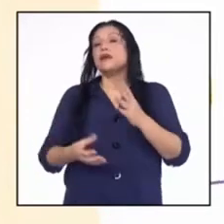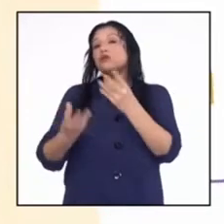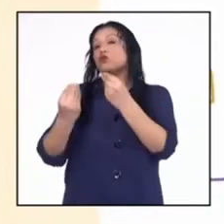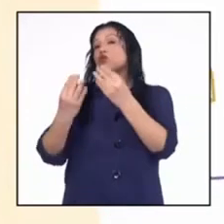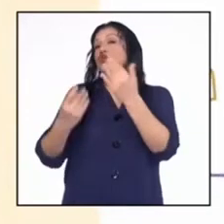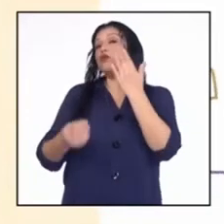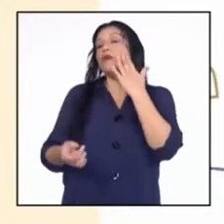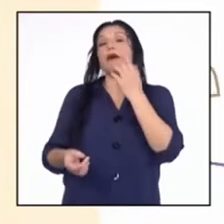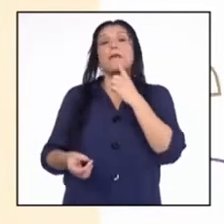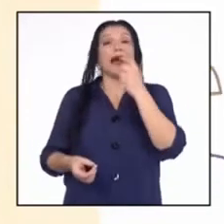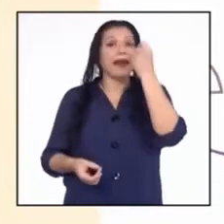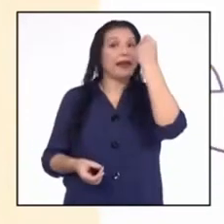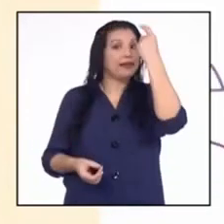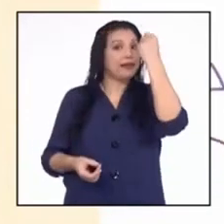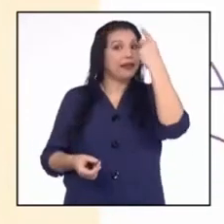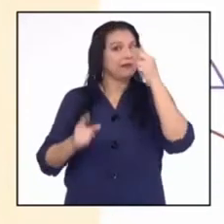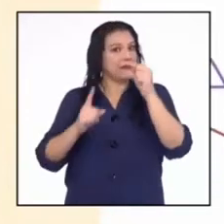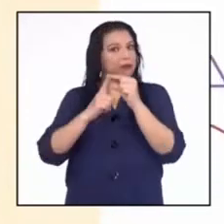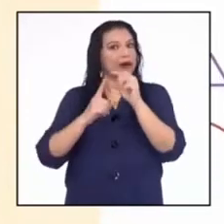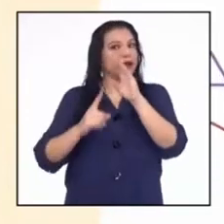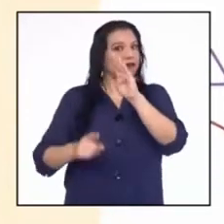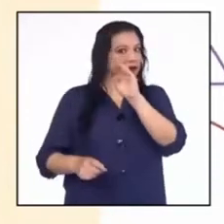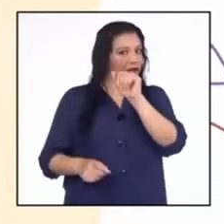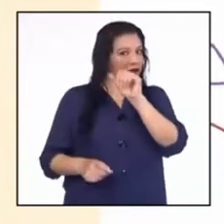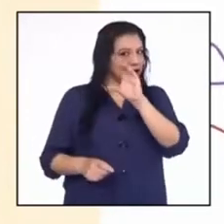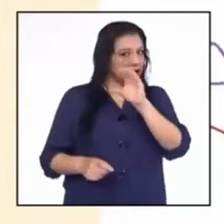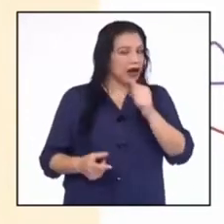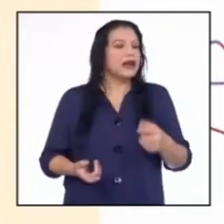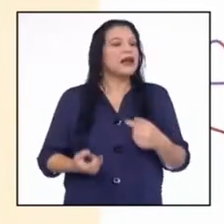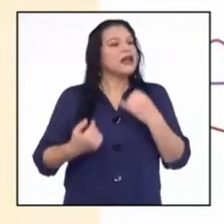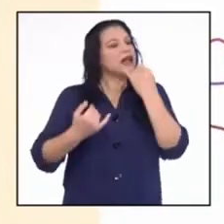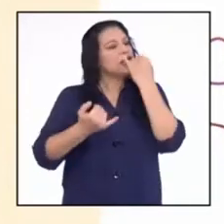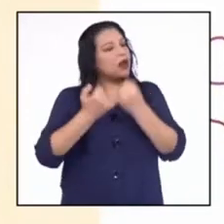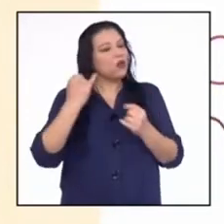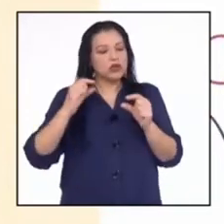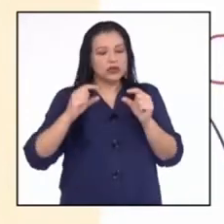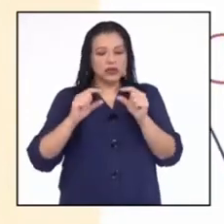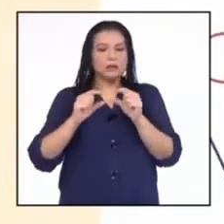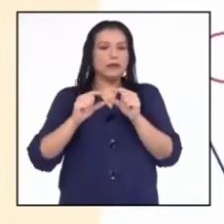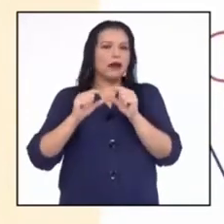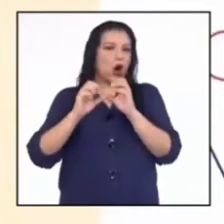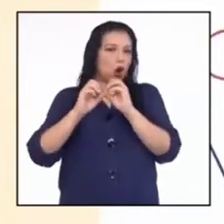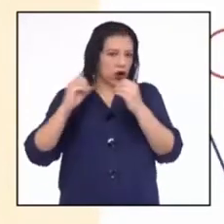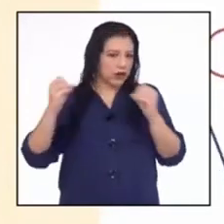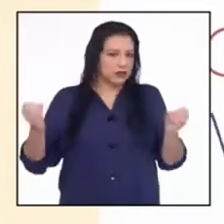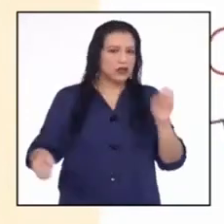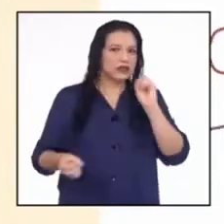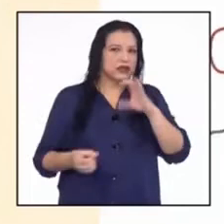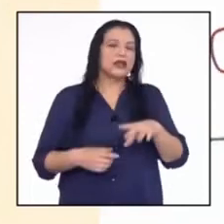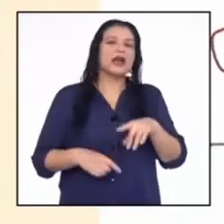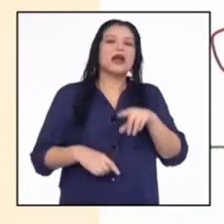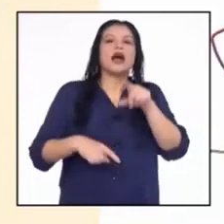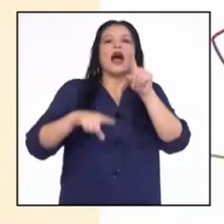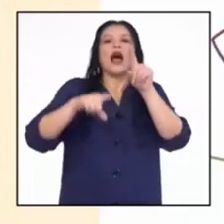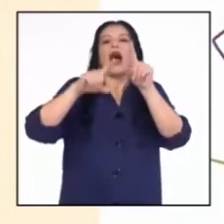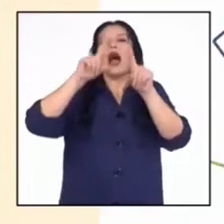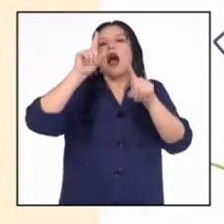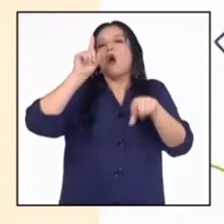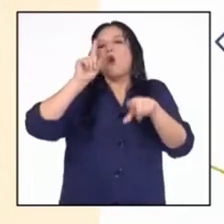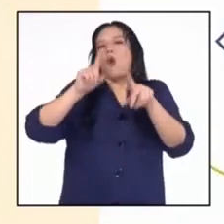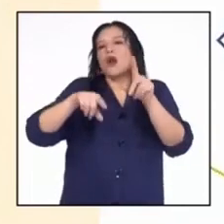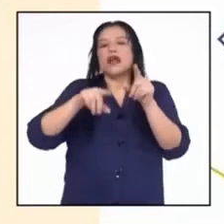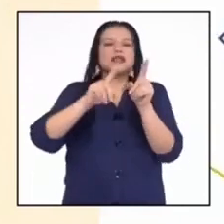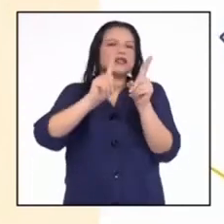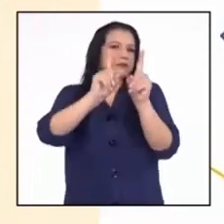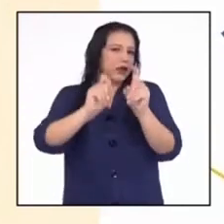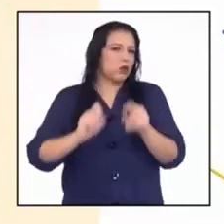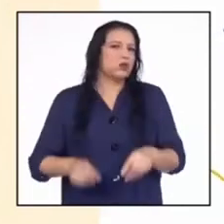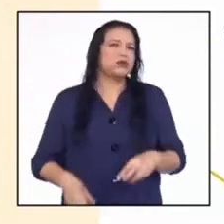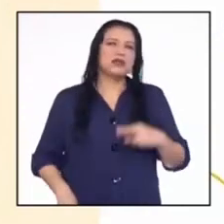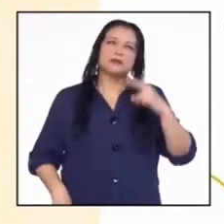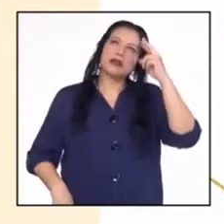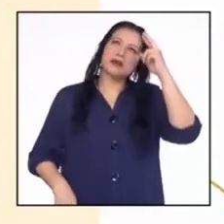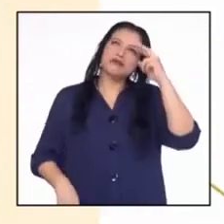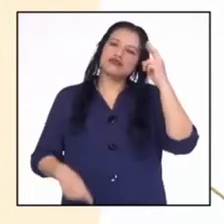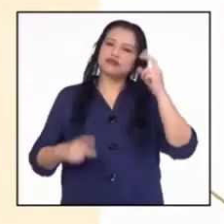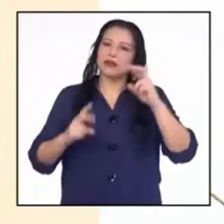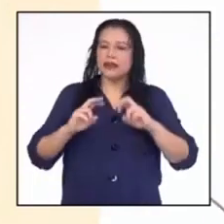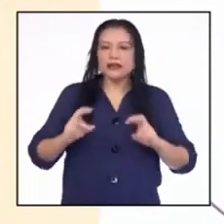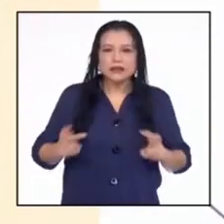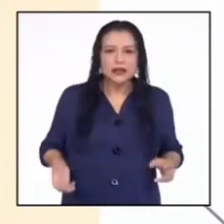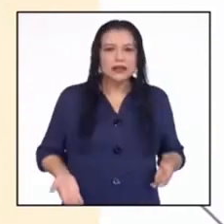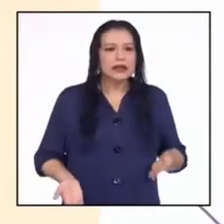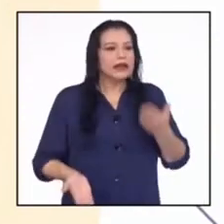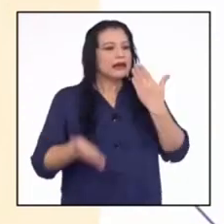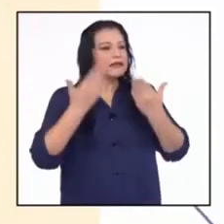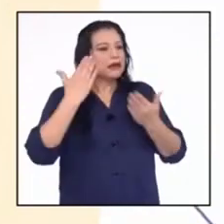entiendan. Finalmente, la última oración dice unas preguntas para reflexionar. Quizá podrías poner aquí